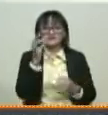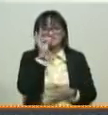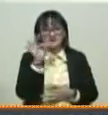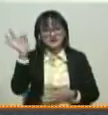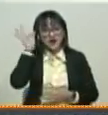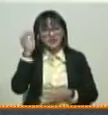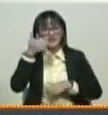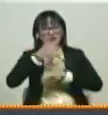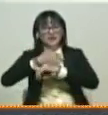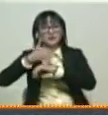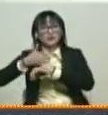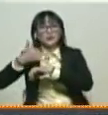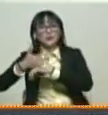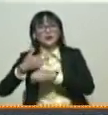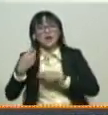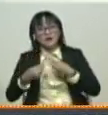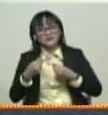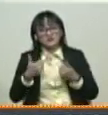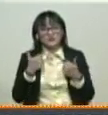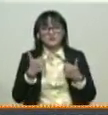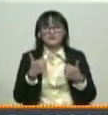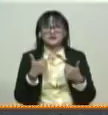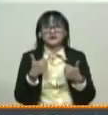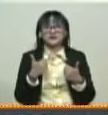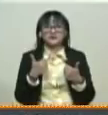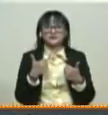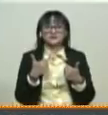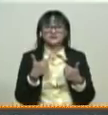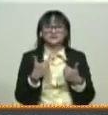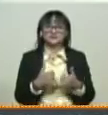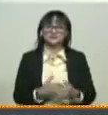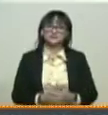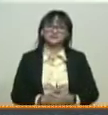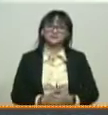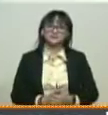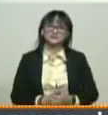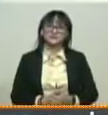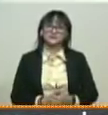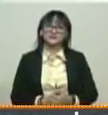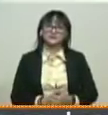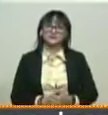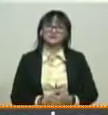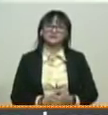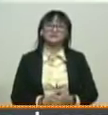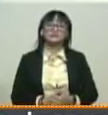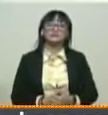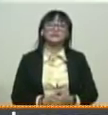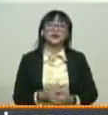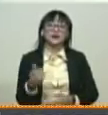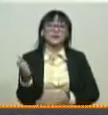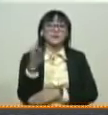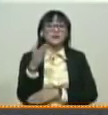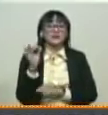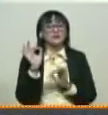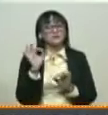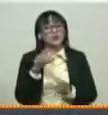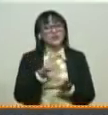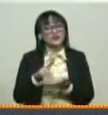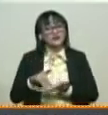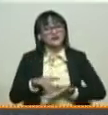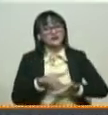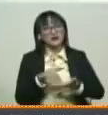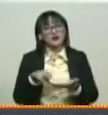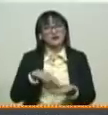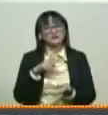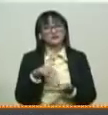fiscales, de directores, que queremos hacer las cosas no solamente bien, sino levantar la bandera de la dignidad nacional